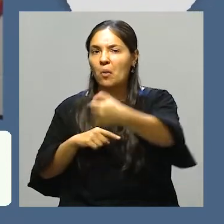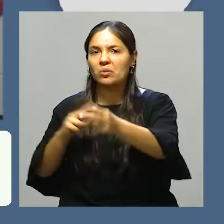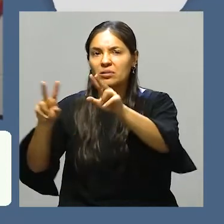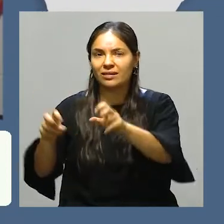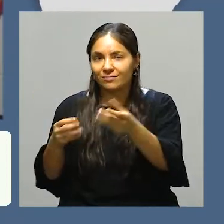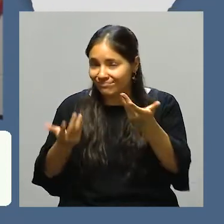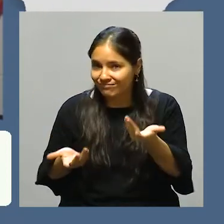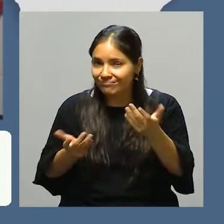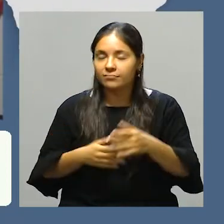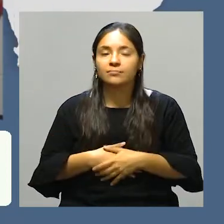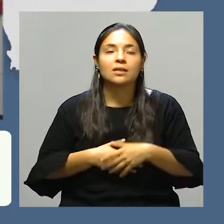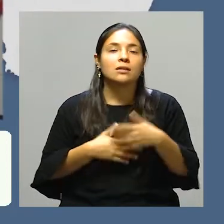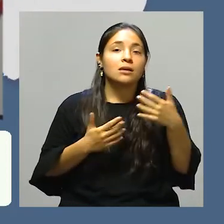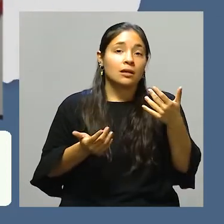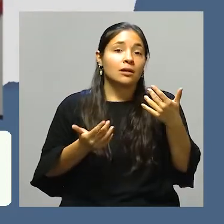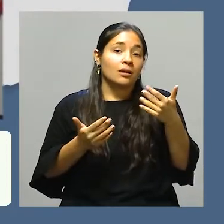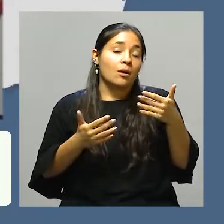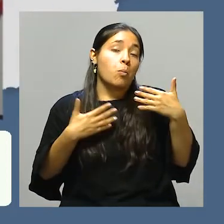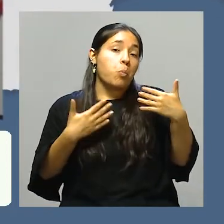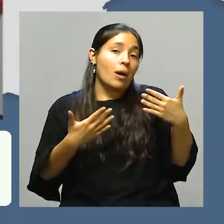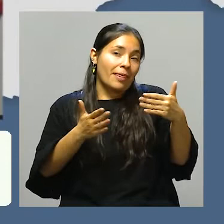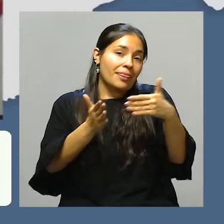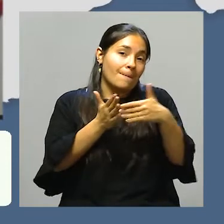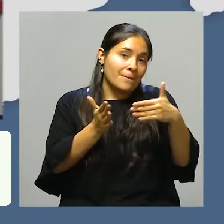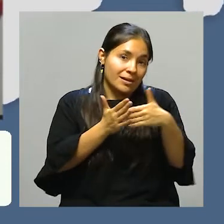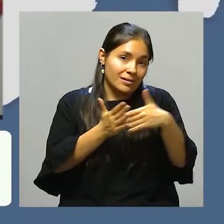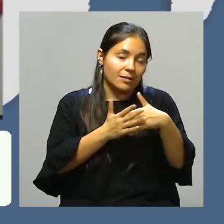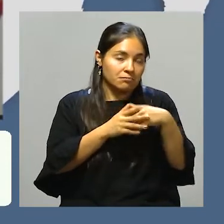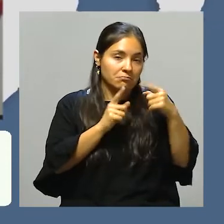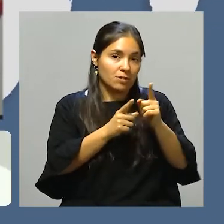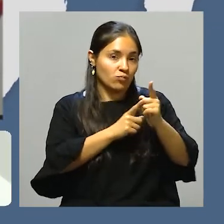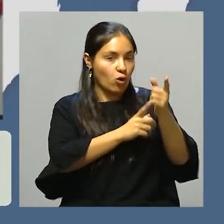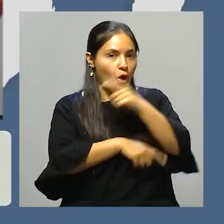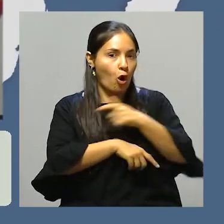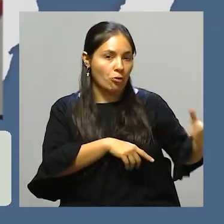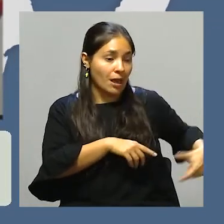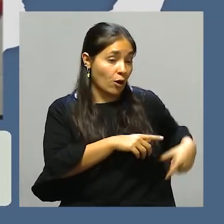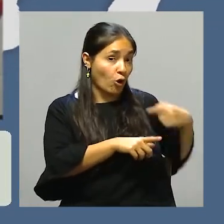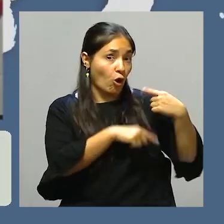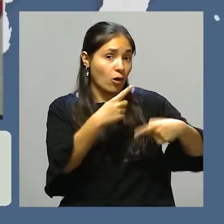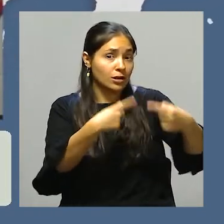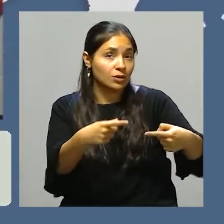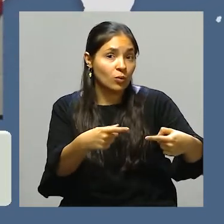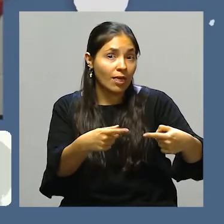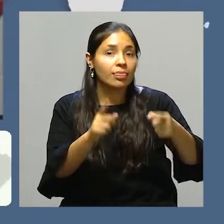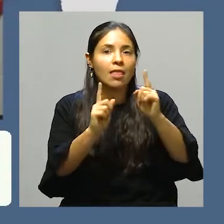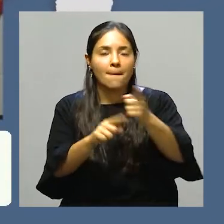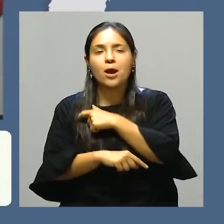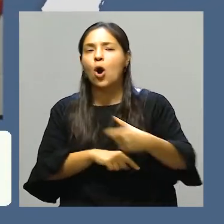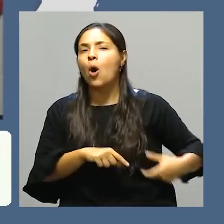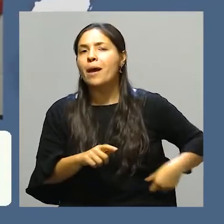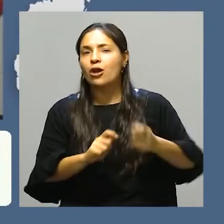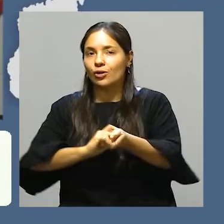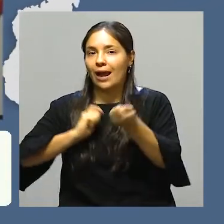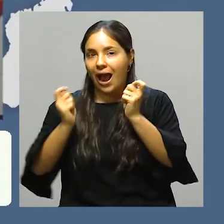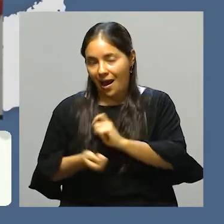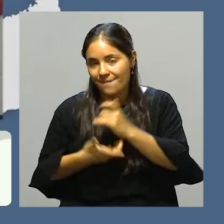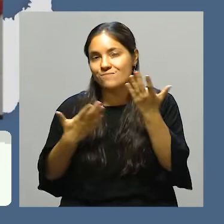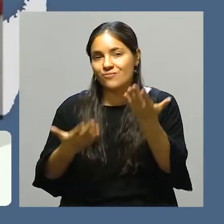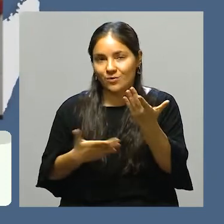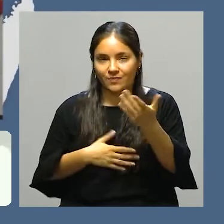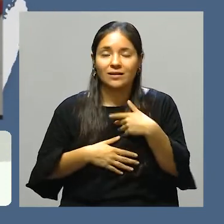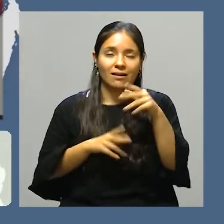educación pública que creo yo que se reivindica de nuevo en estas movilizaciones juveniles. La otra es un reclamo